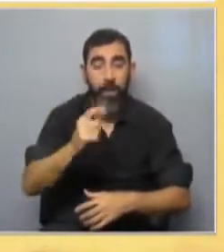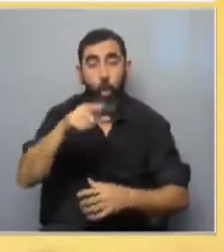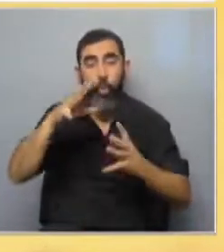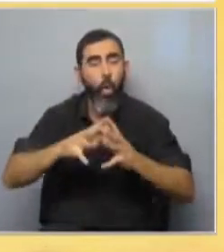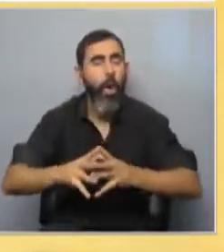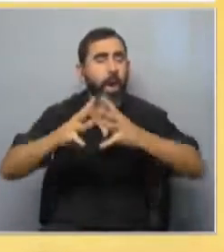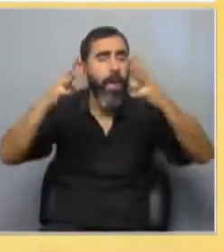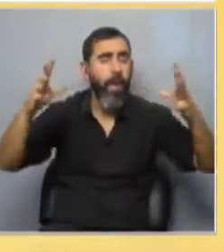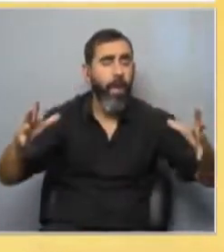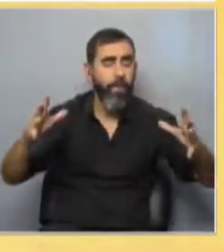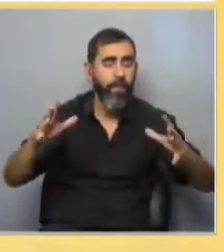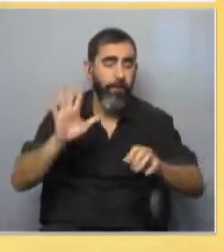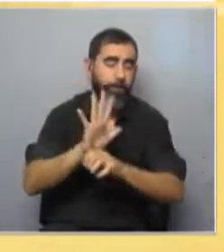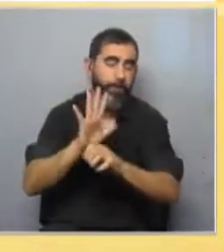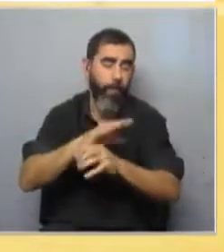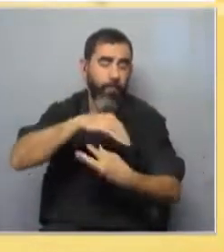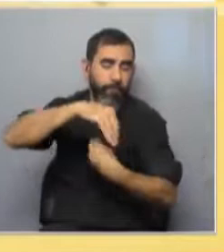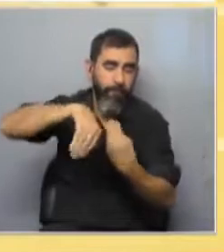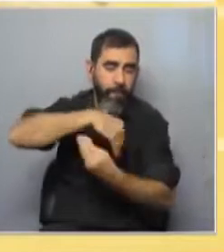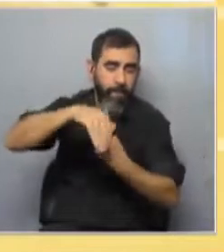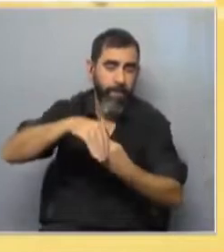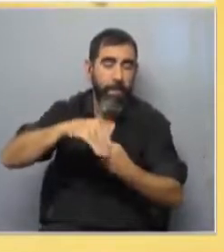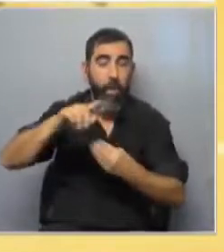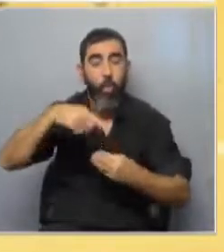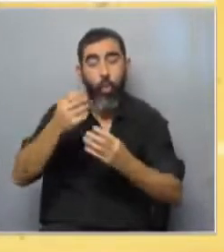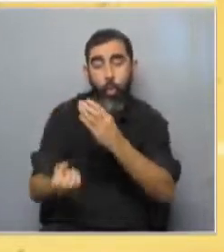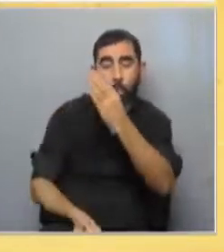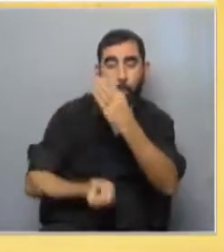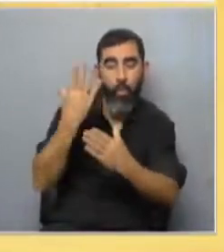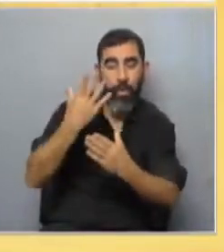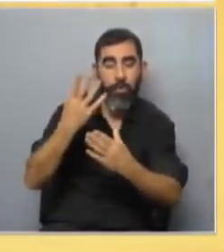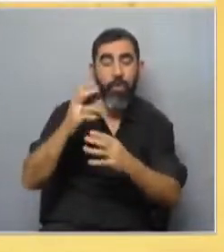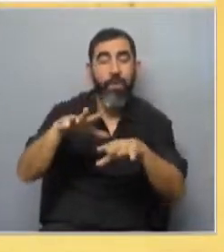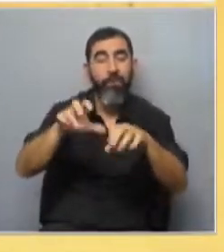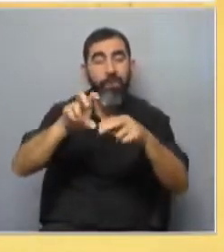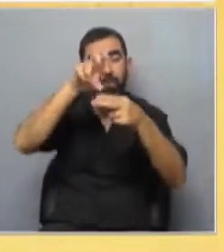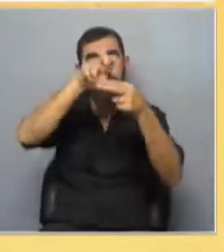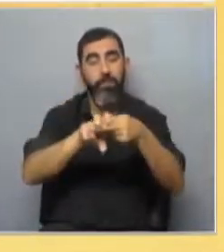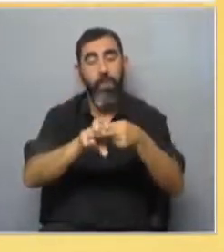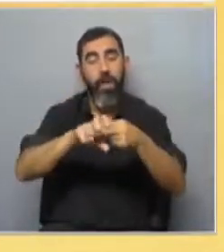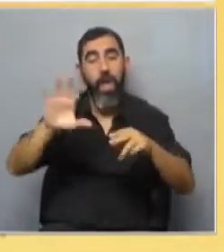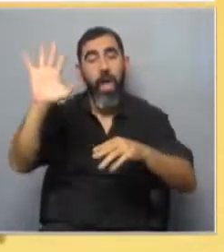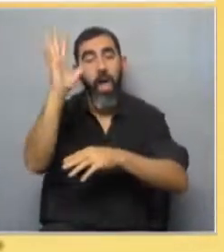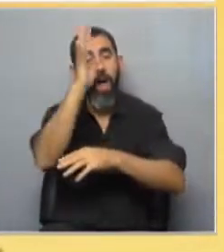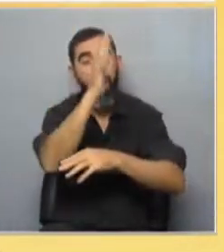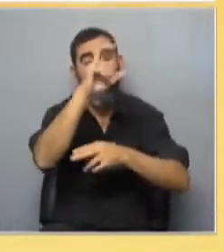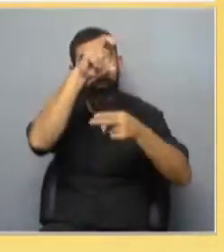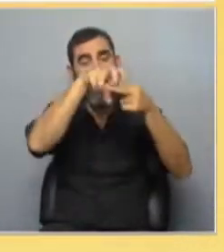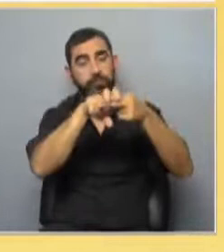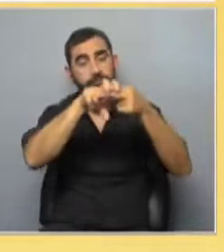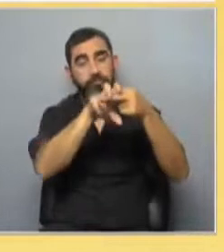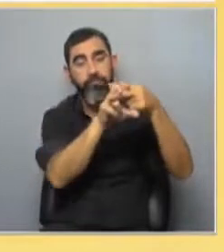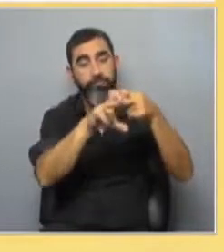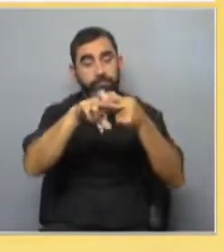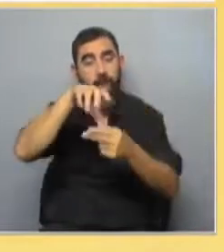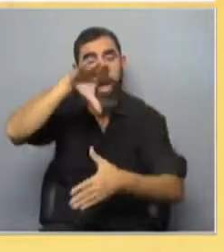parientes, más o menos remotos, de los perezosos modernos que viven colgados de los árboles más altos de las florestas tropicales en